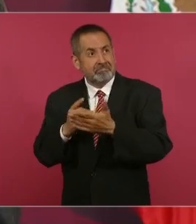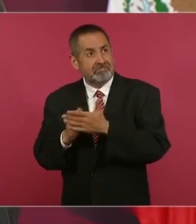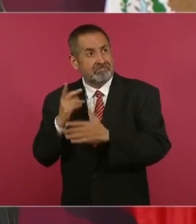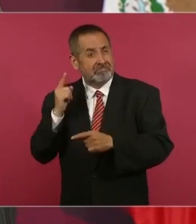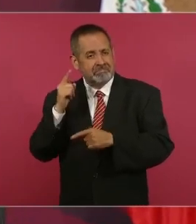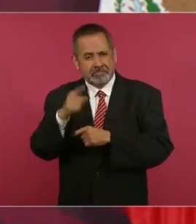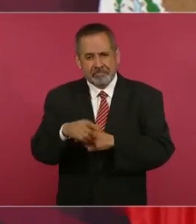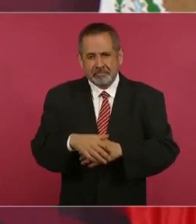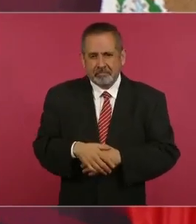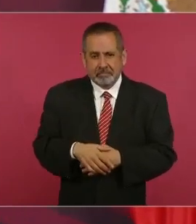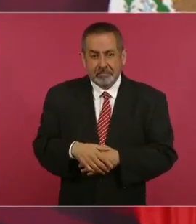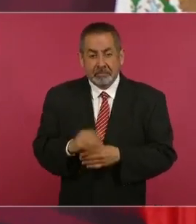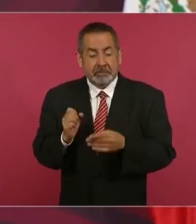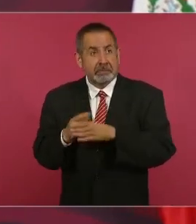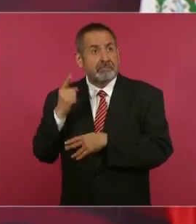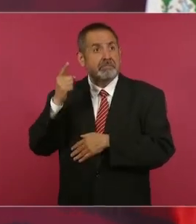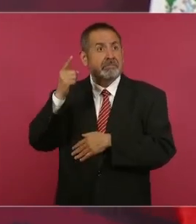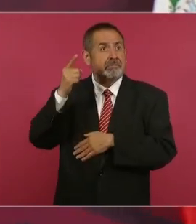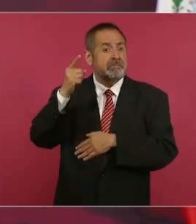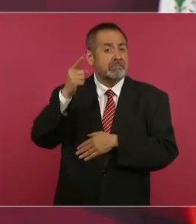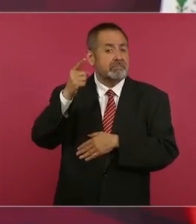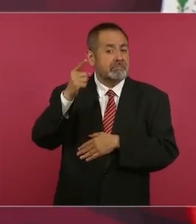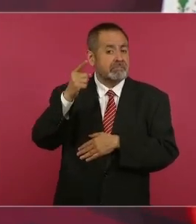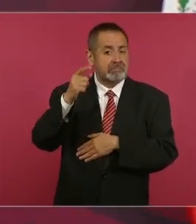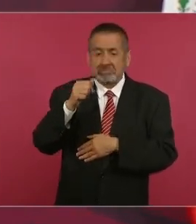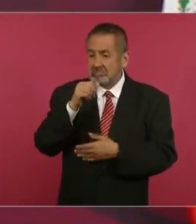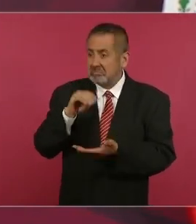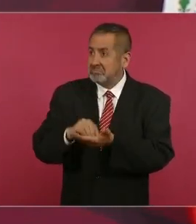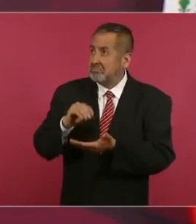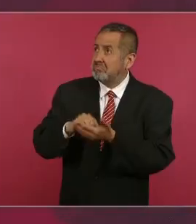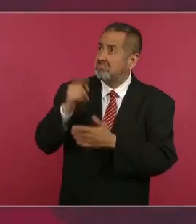que todavía no cae la pelota.